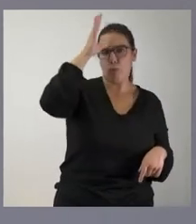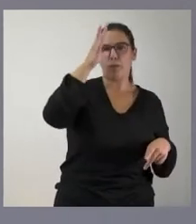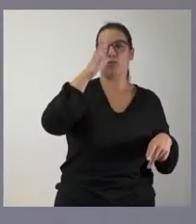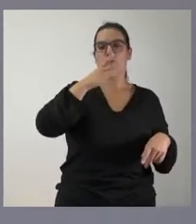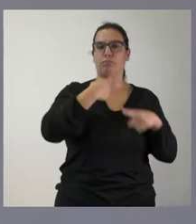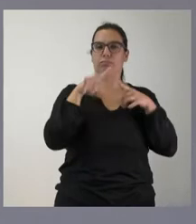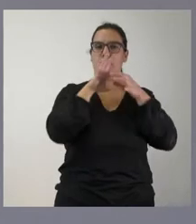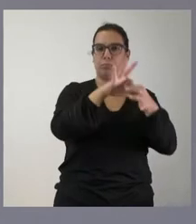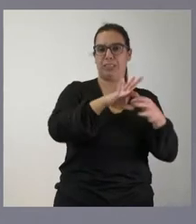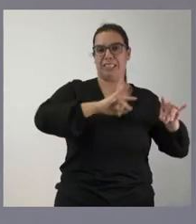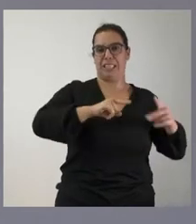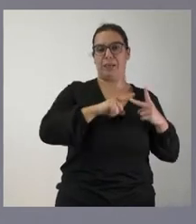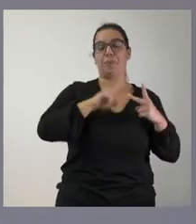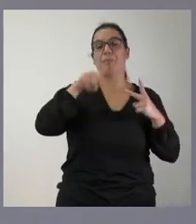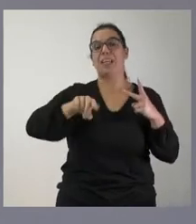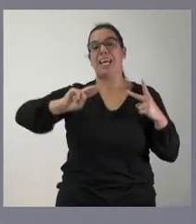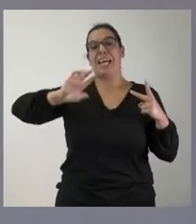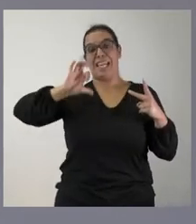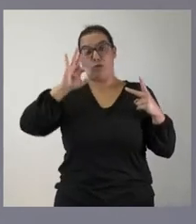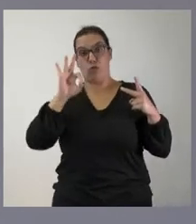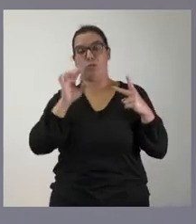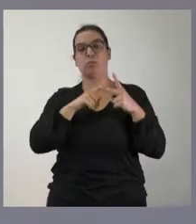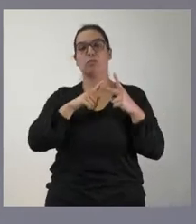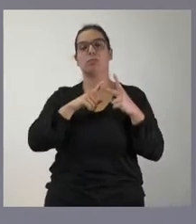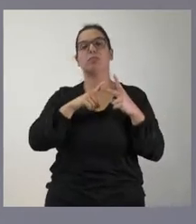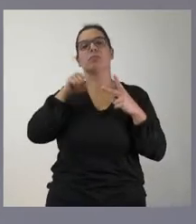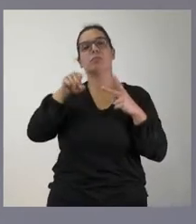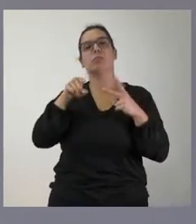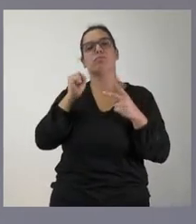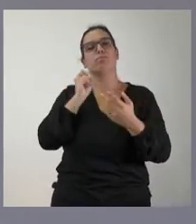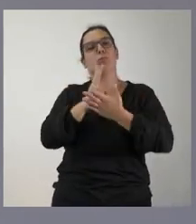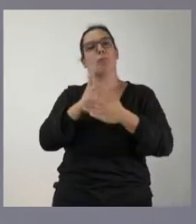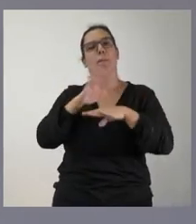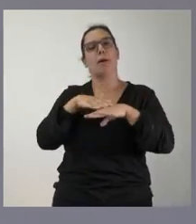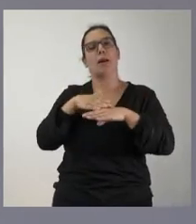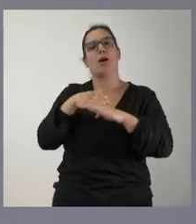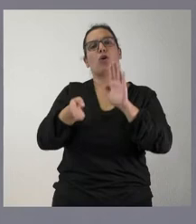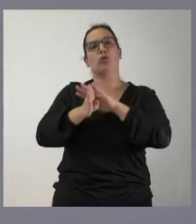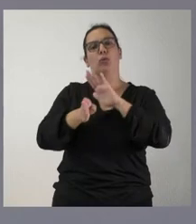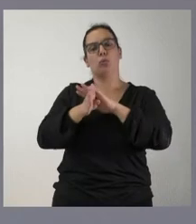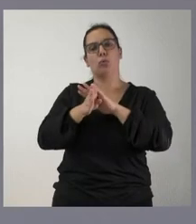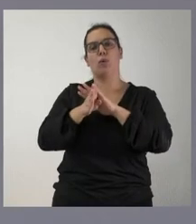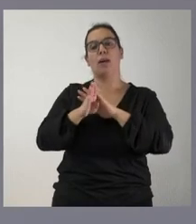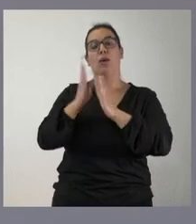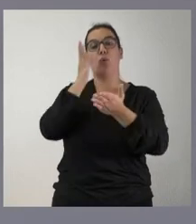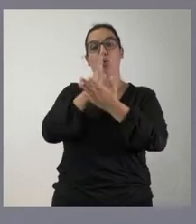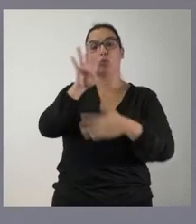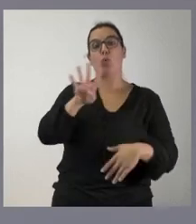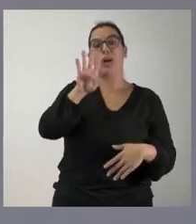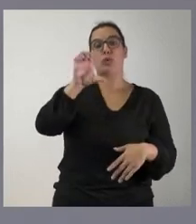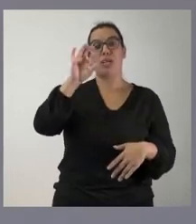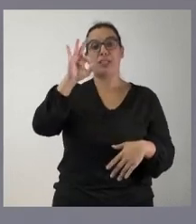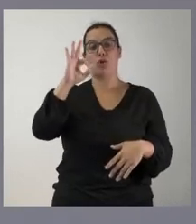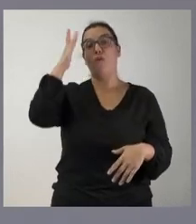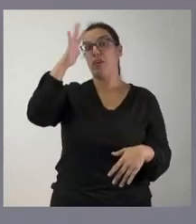de la educación secundaria obligatoria apostamos por mantener la asignatura de filosofía en cuarto de la eso